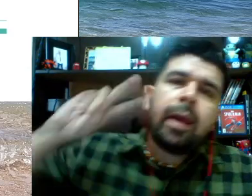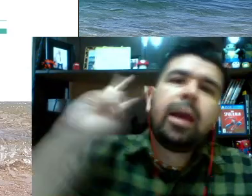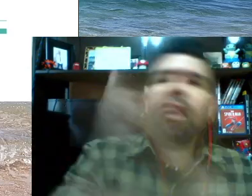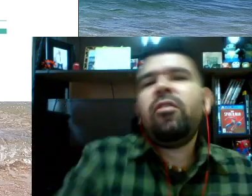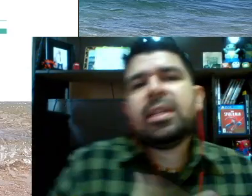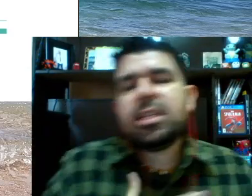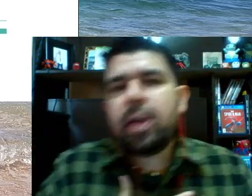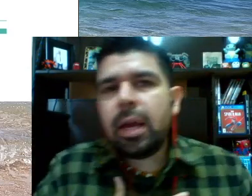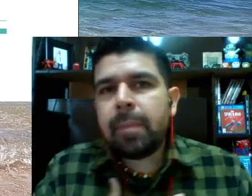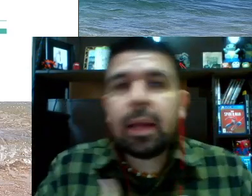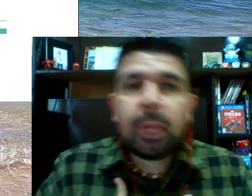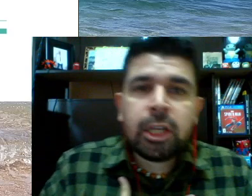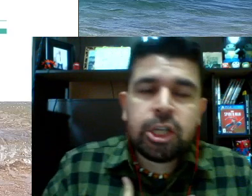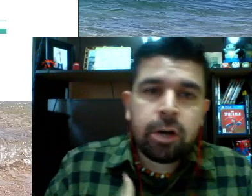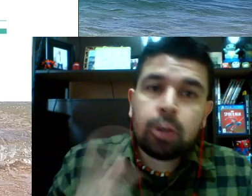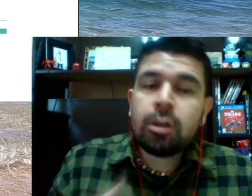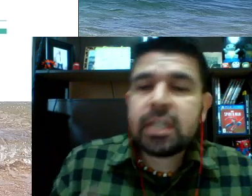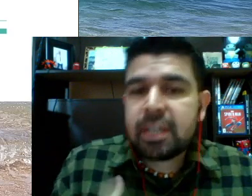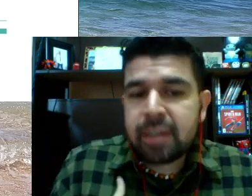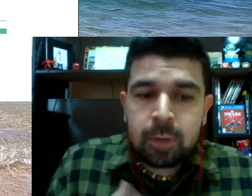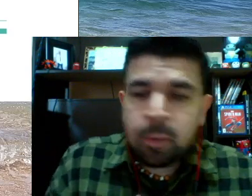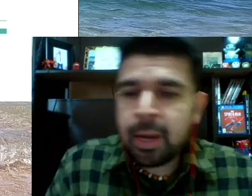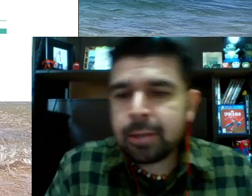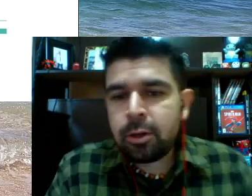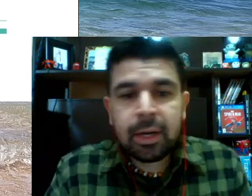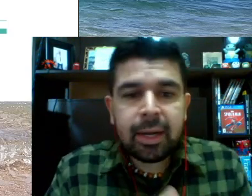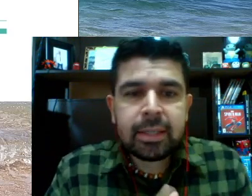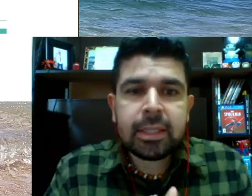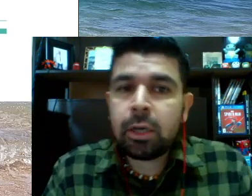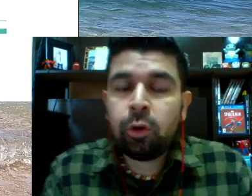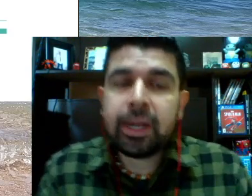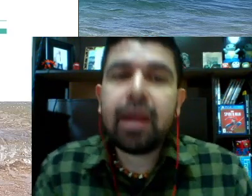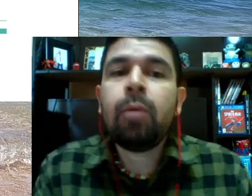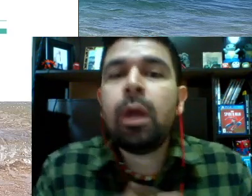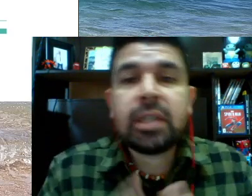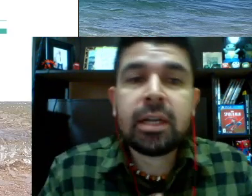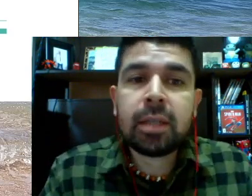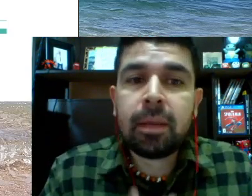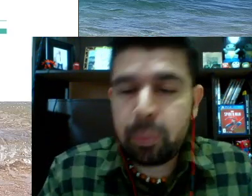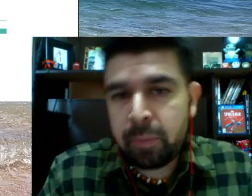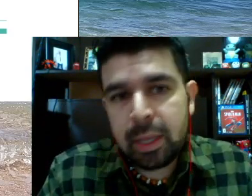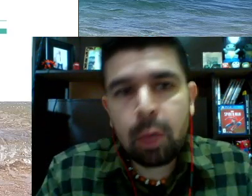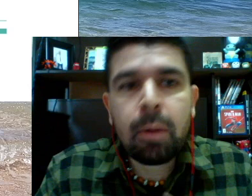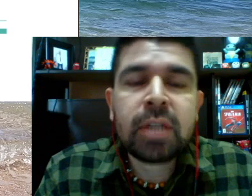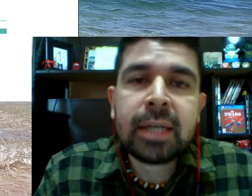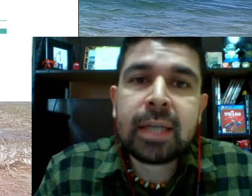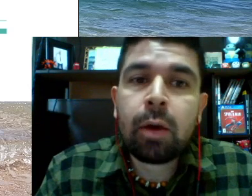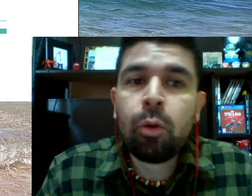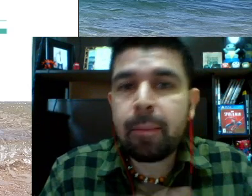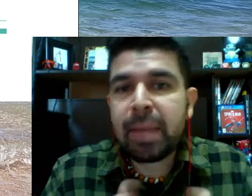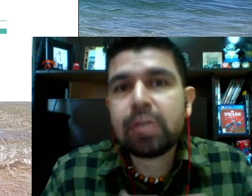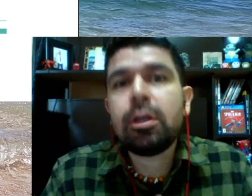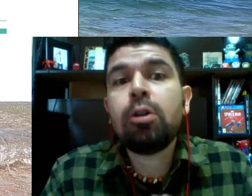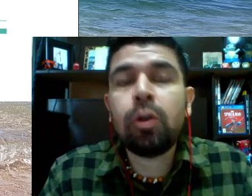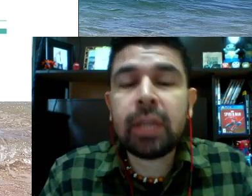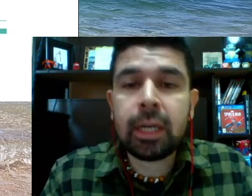el everyone dice jerry en amat y chirola todo es especial y soy maestro de inglés de secundaria bueno pues en este vídeo vamos a hacer un repaso